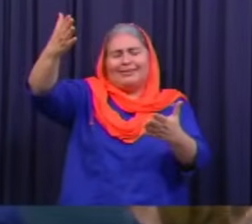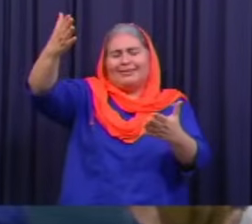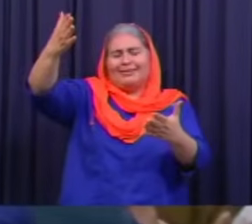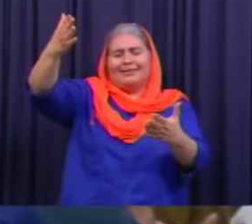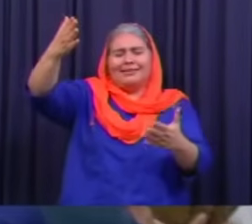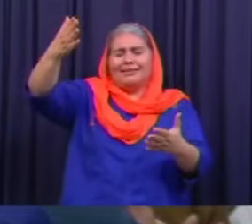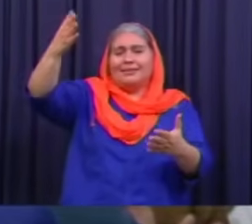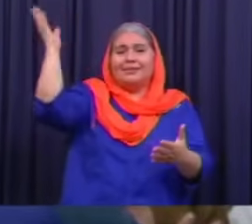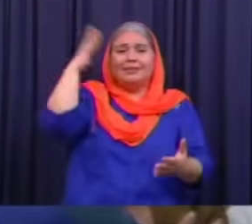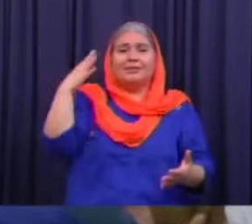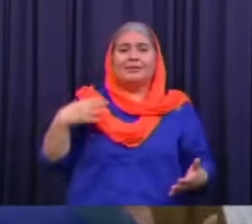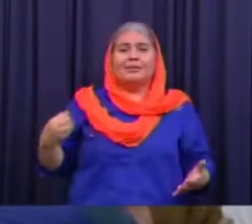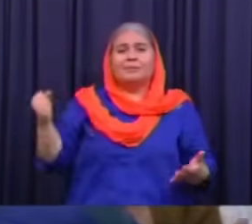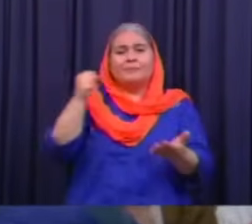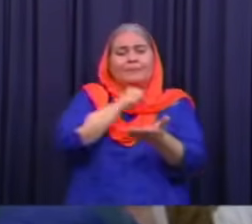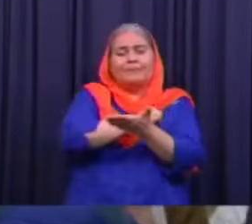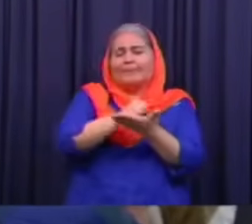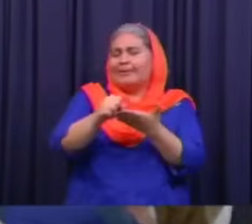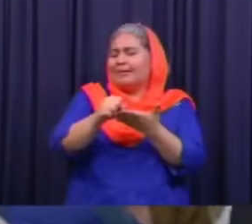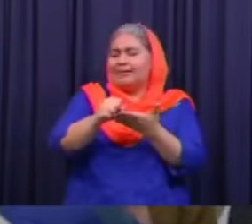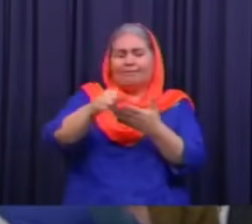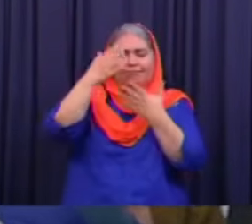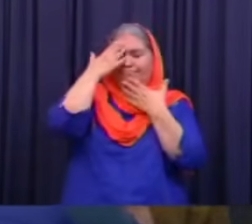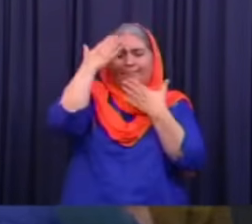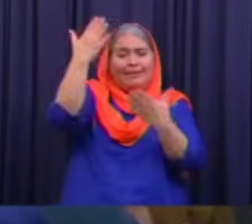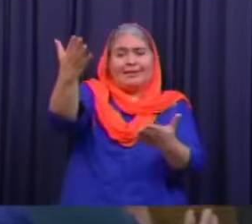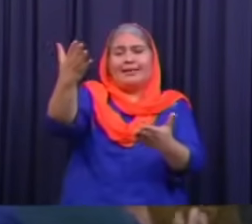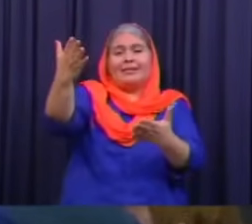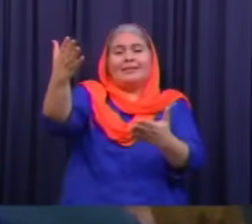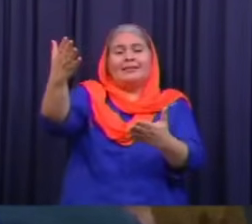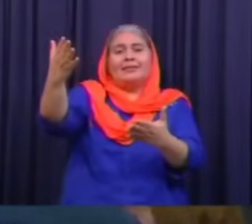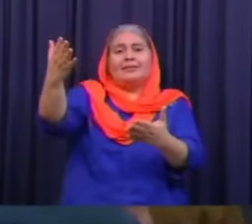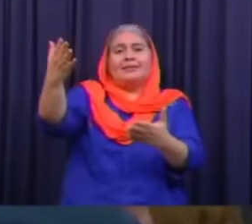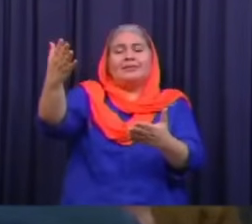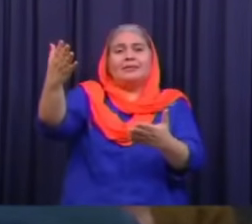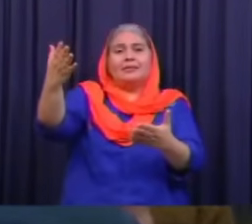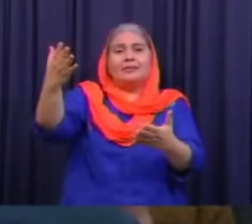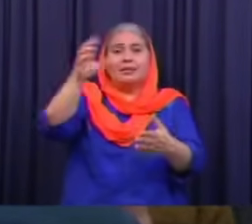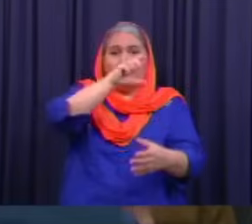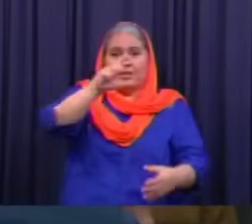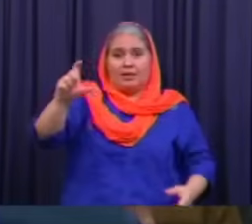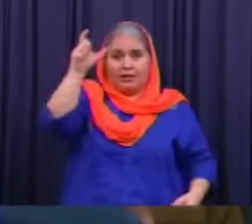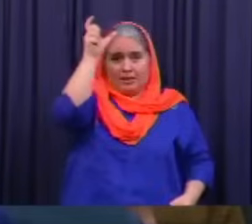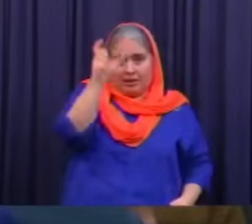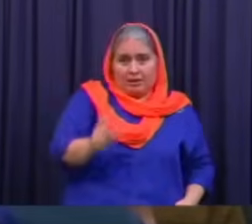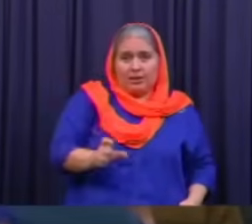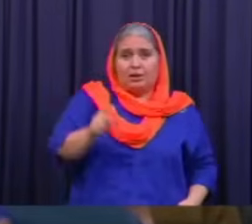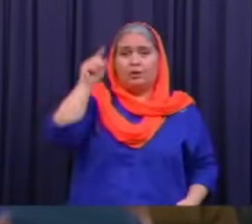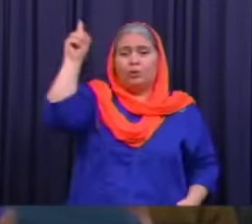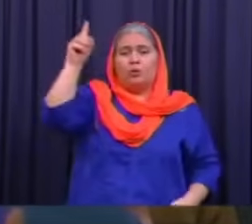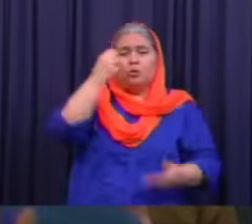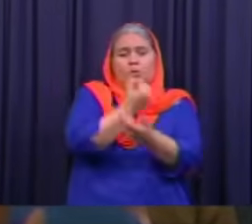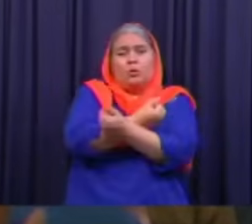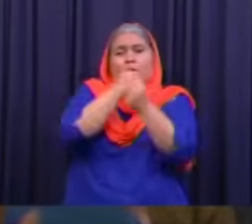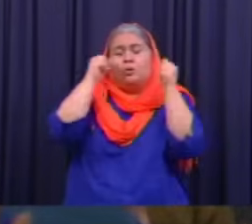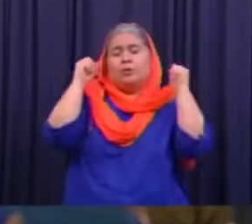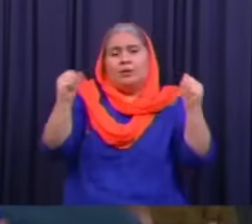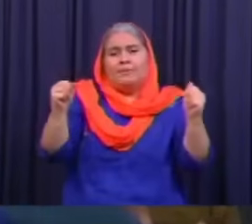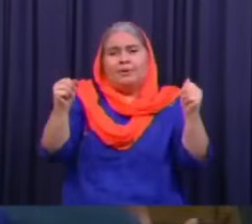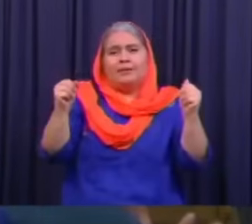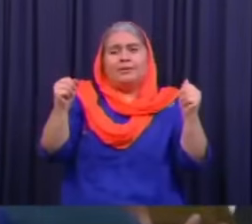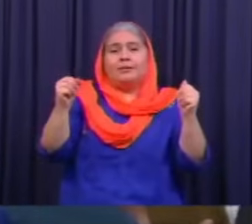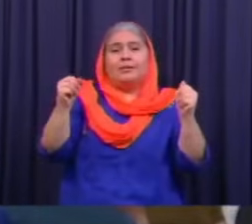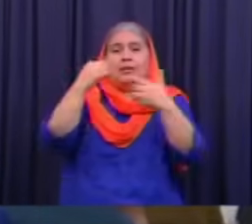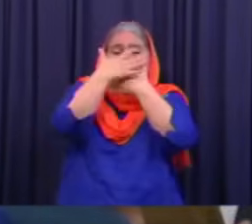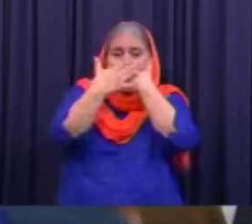espíritu santo gracias gracias por la obra redentora en la cruz del Calvario en la cual señor derramaste